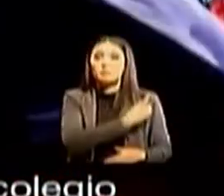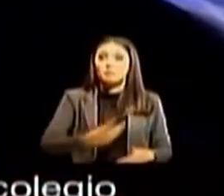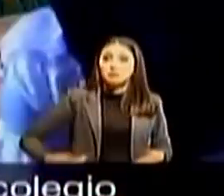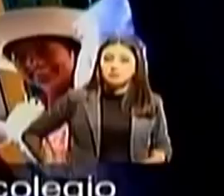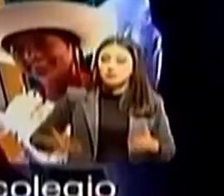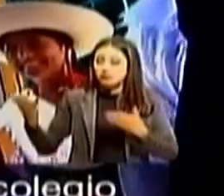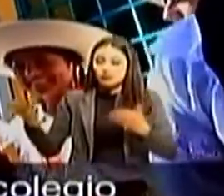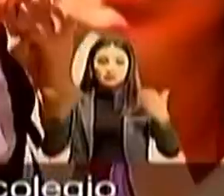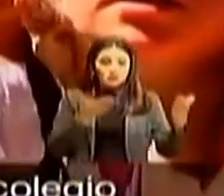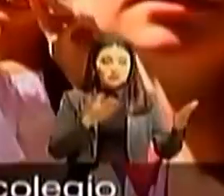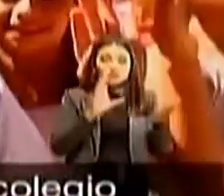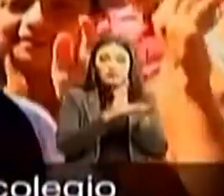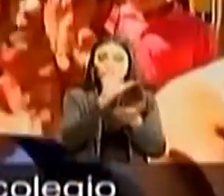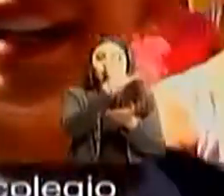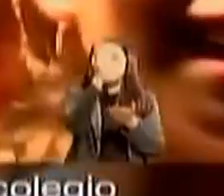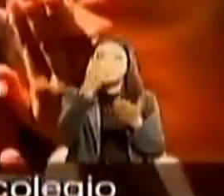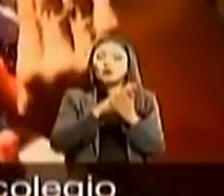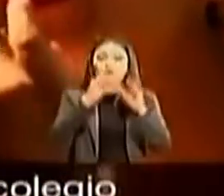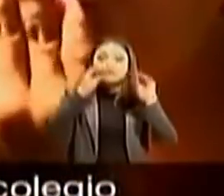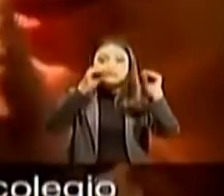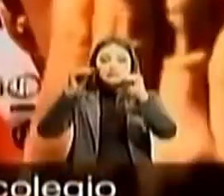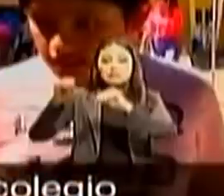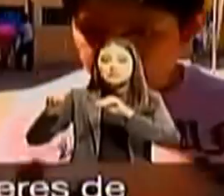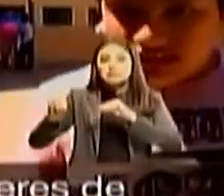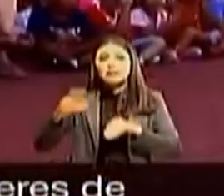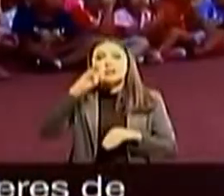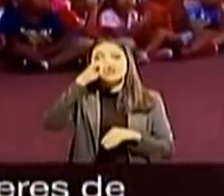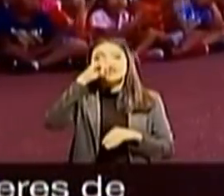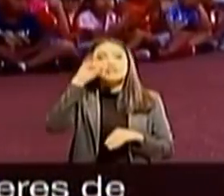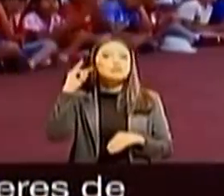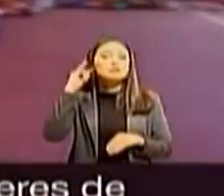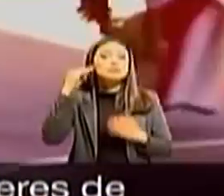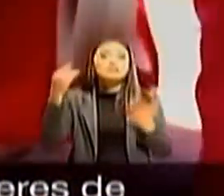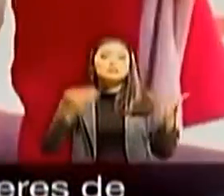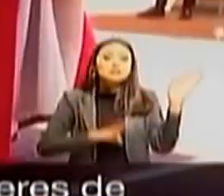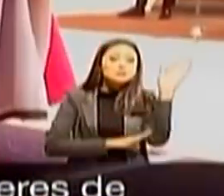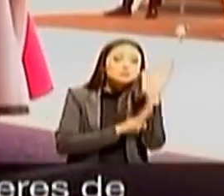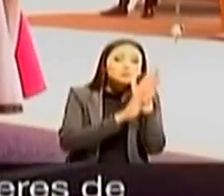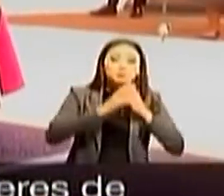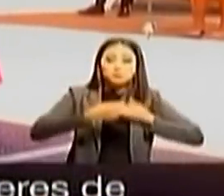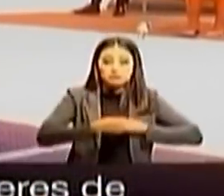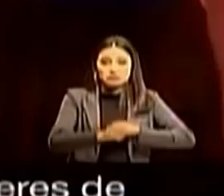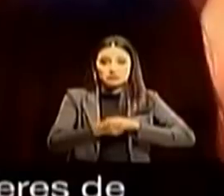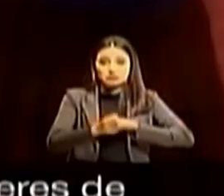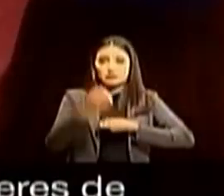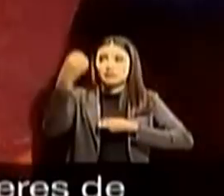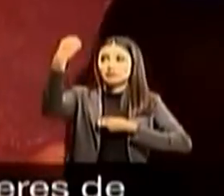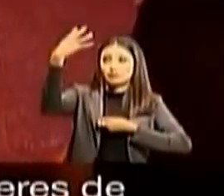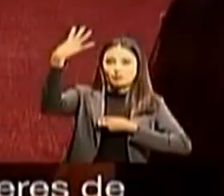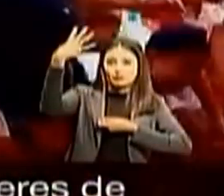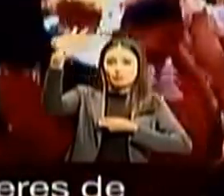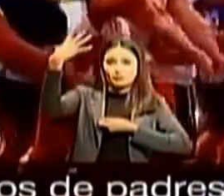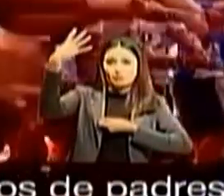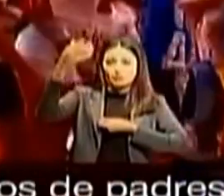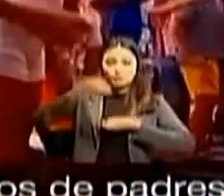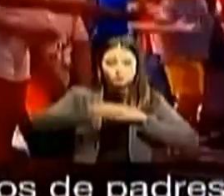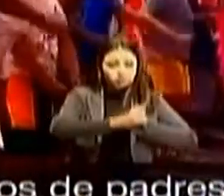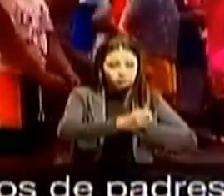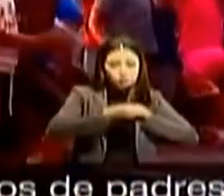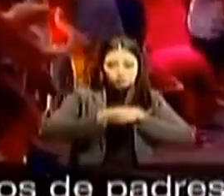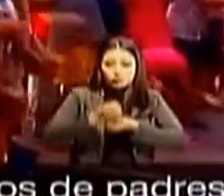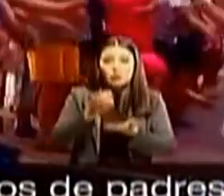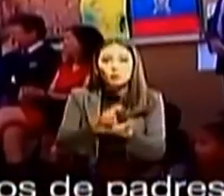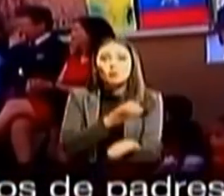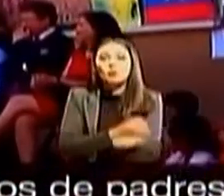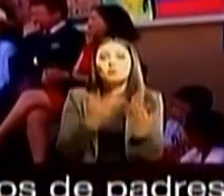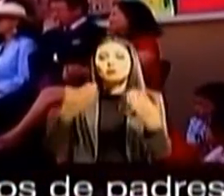se trasladó a un colegio de educación infantil de primaria en Madrid, en donde se desarrollan los talleres de verano, Un Verano Entre Culturas. En este taller,